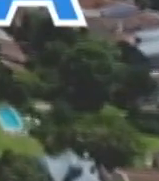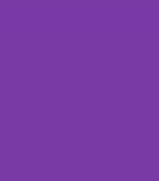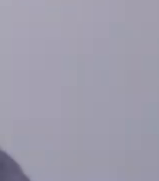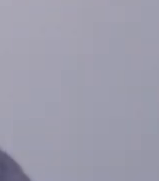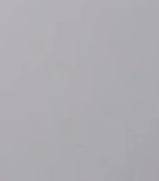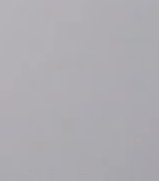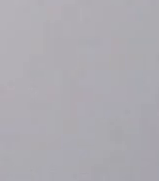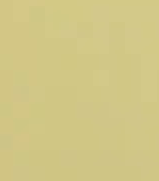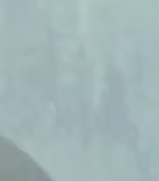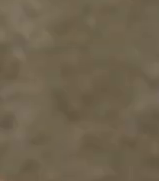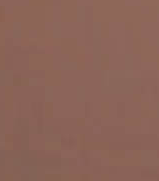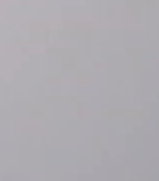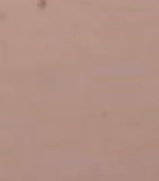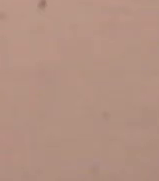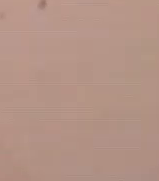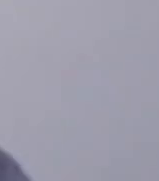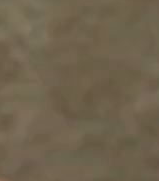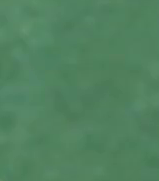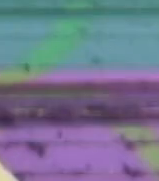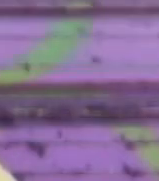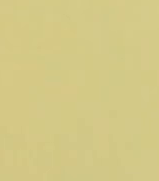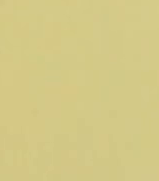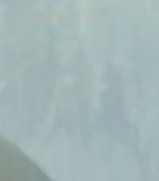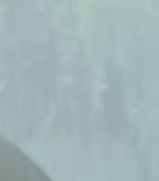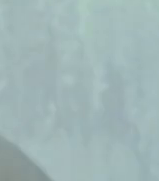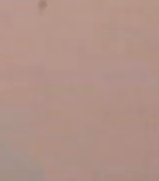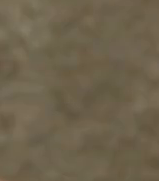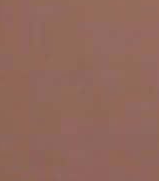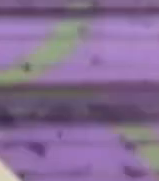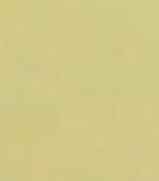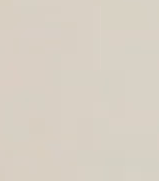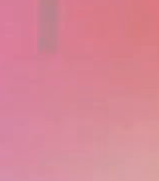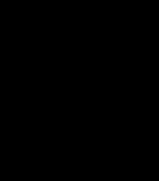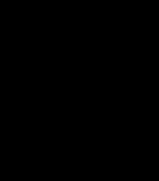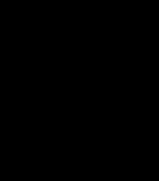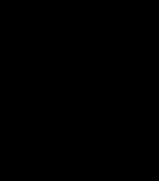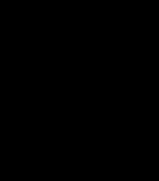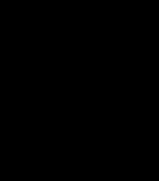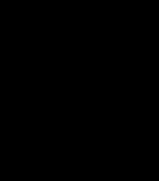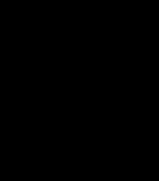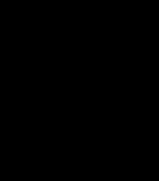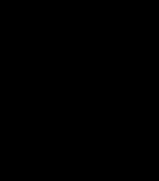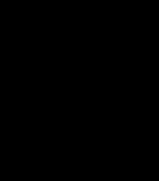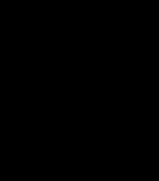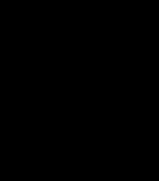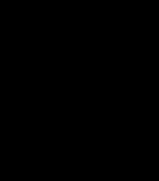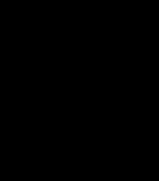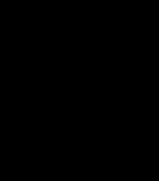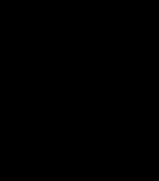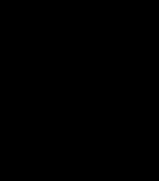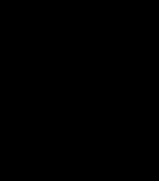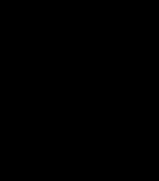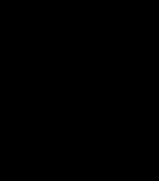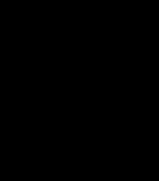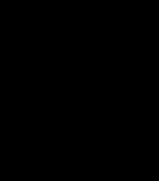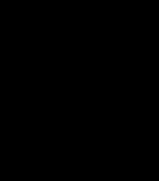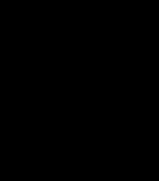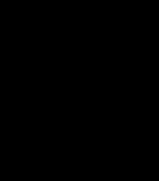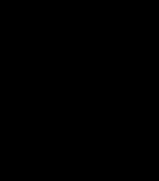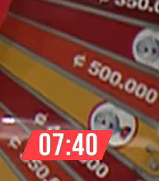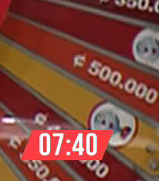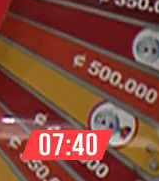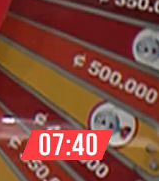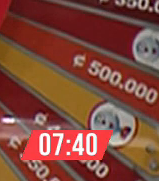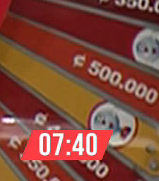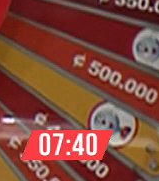Argentina. Este domingo 15 de marzo a las 7 de la noche. Solo en 13, Costa Rica